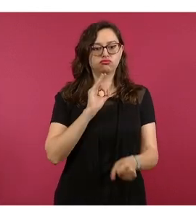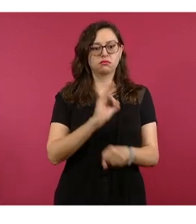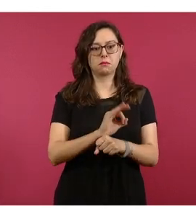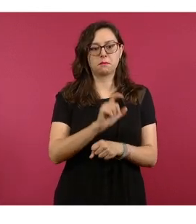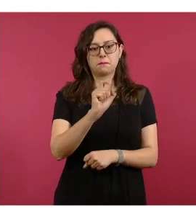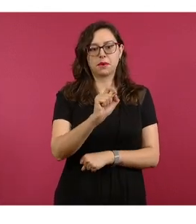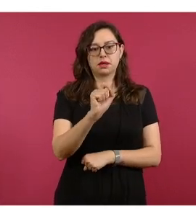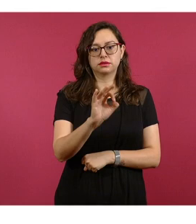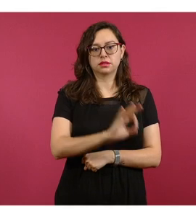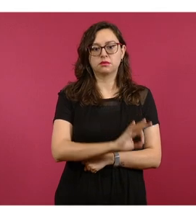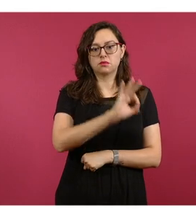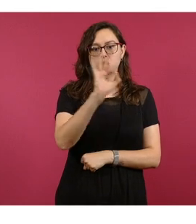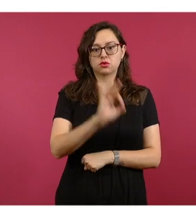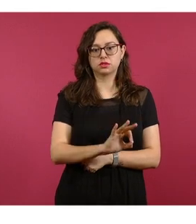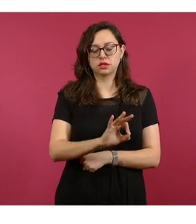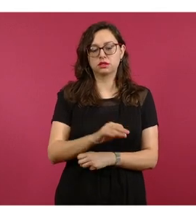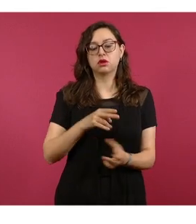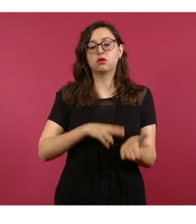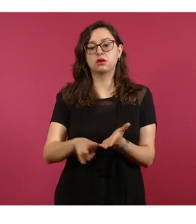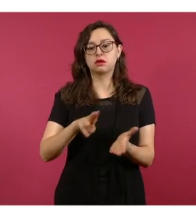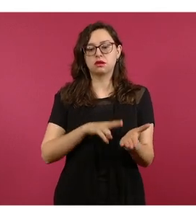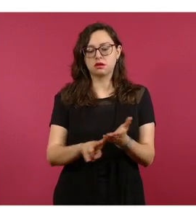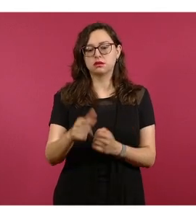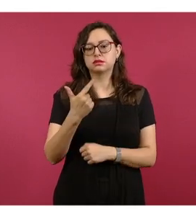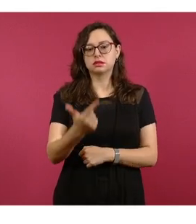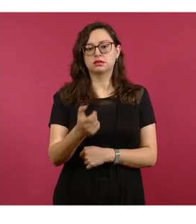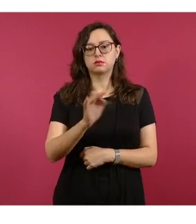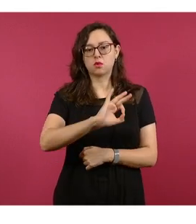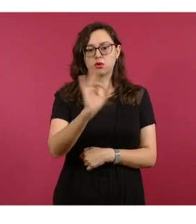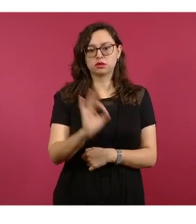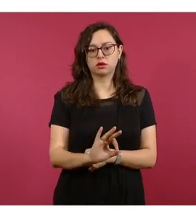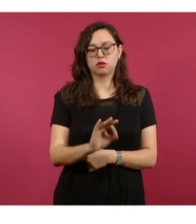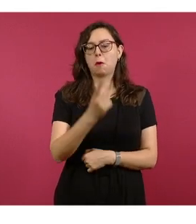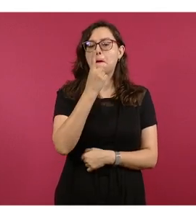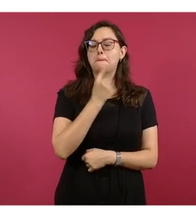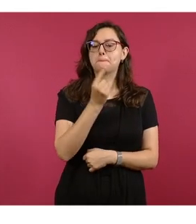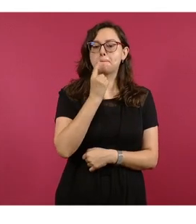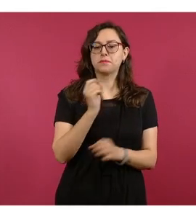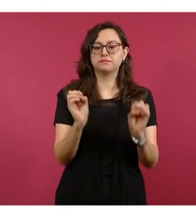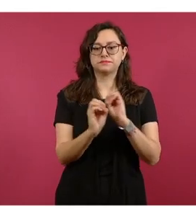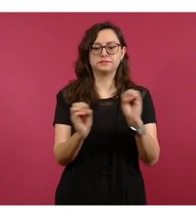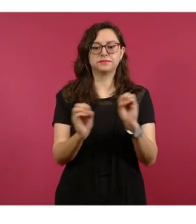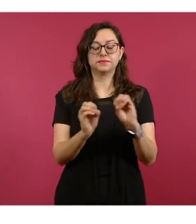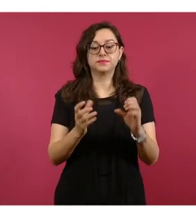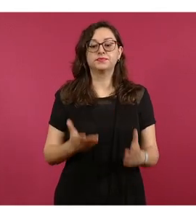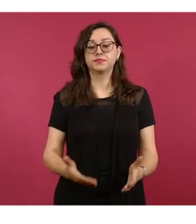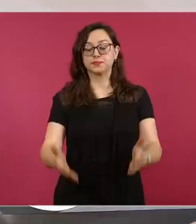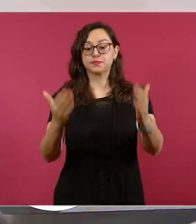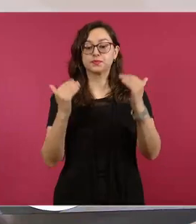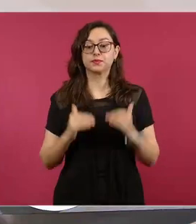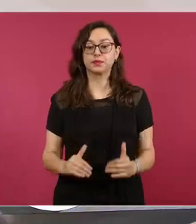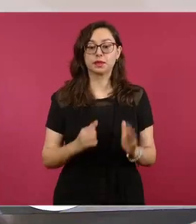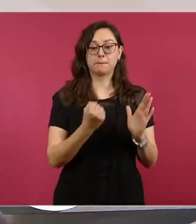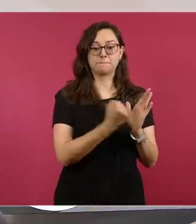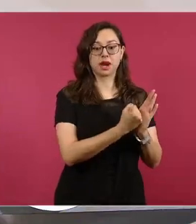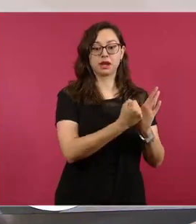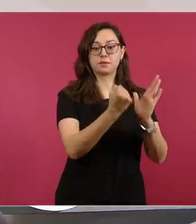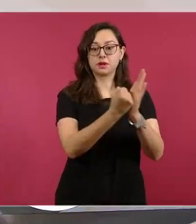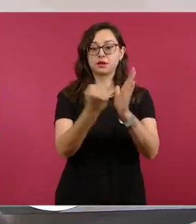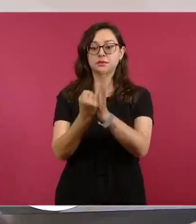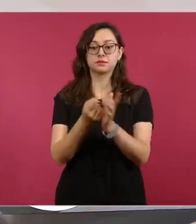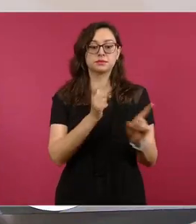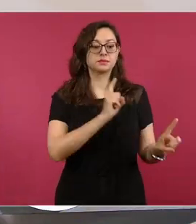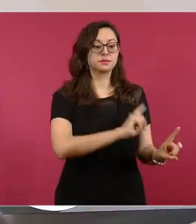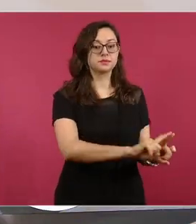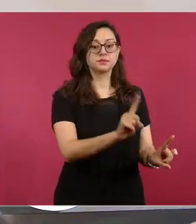diésel y la premium, una vez más, no tendrá incentivo fiscal. Pasando ahora al tema de las marcas, las franquicias más caras y